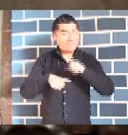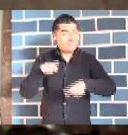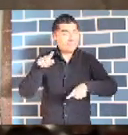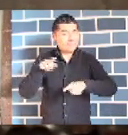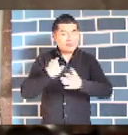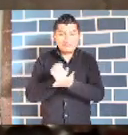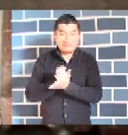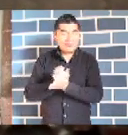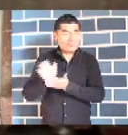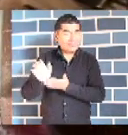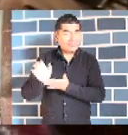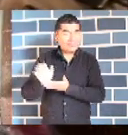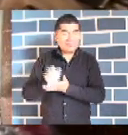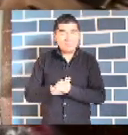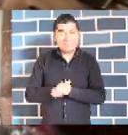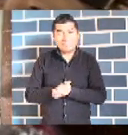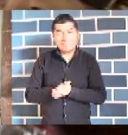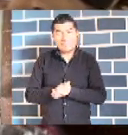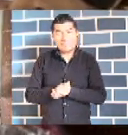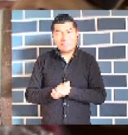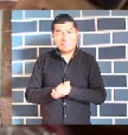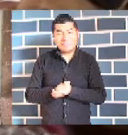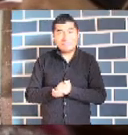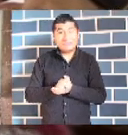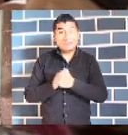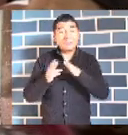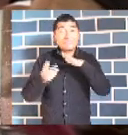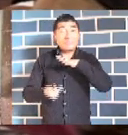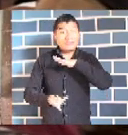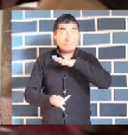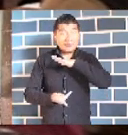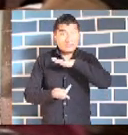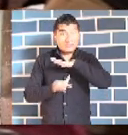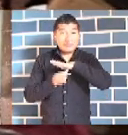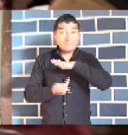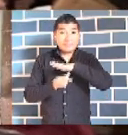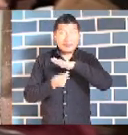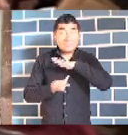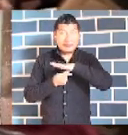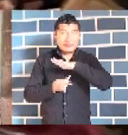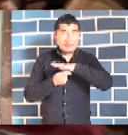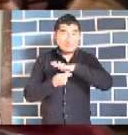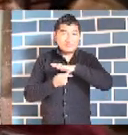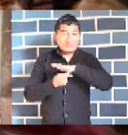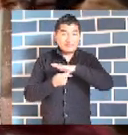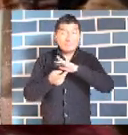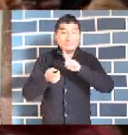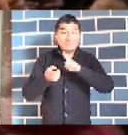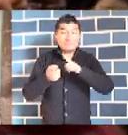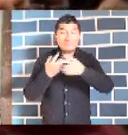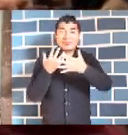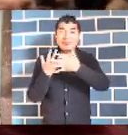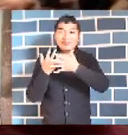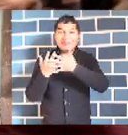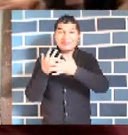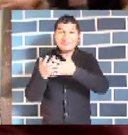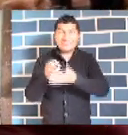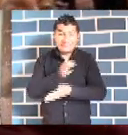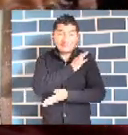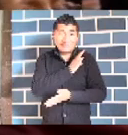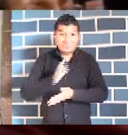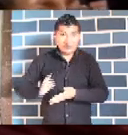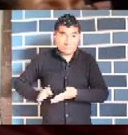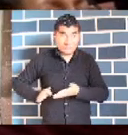negarla san pablo en la carta a filemón desde su fe en cristo invita a